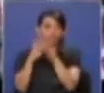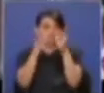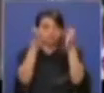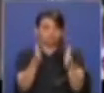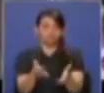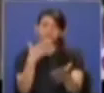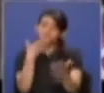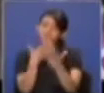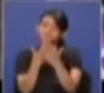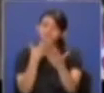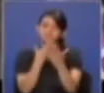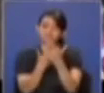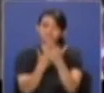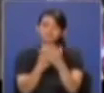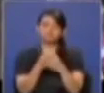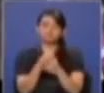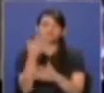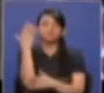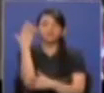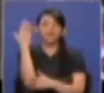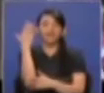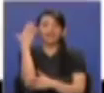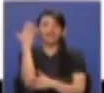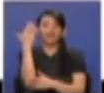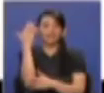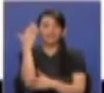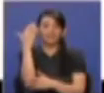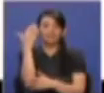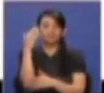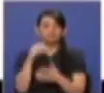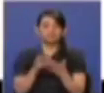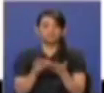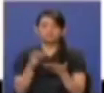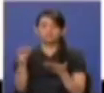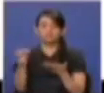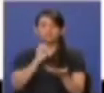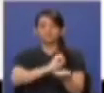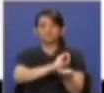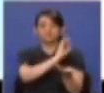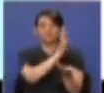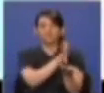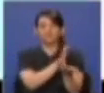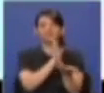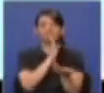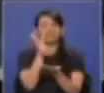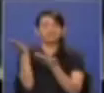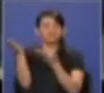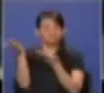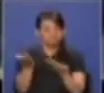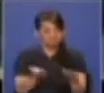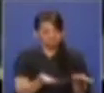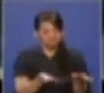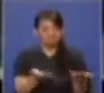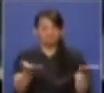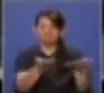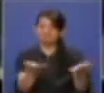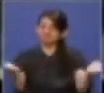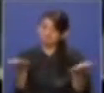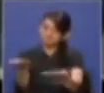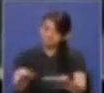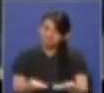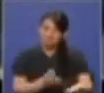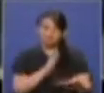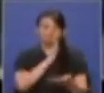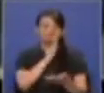compañeras, muchas gracias a Ricardo Quijí, el alcalde del Cantón Montecristi, que como siempre nos recibió con los brazos abiertos.